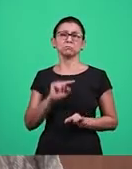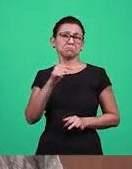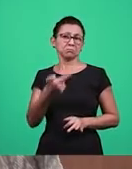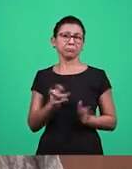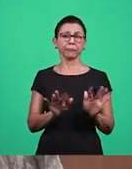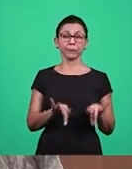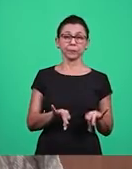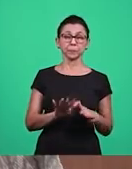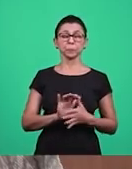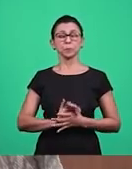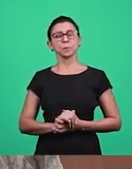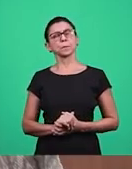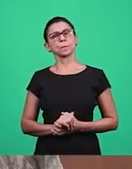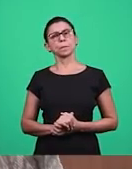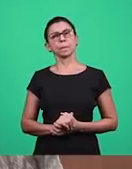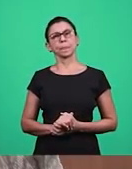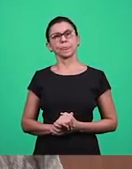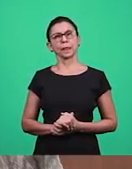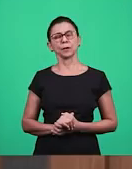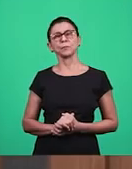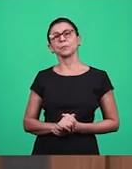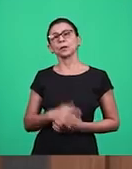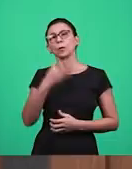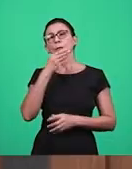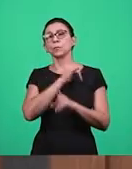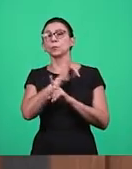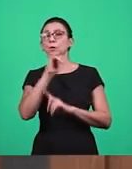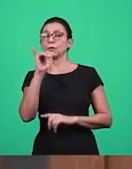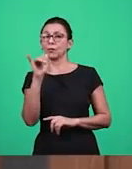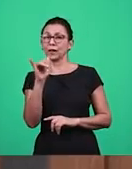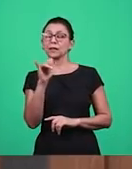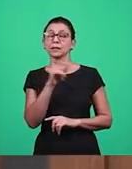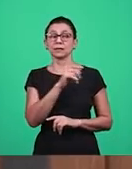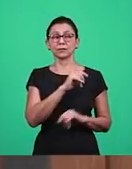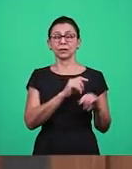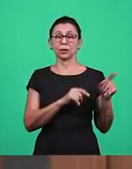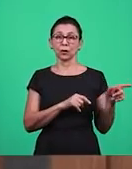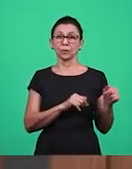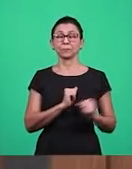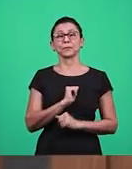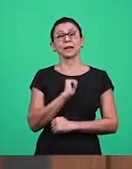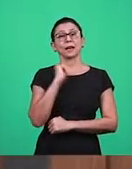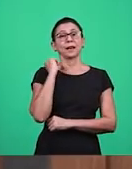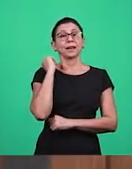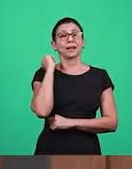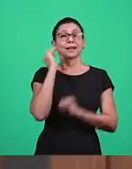la sentencia, él escuchó del profeta diciendo lo siguiente: este hombre, David, eres tú.